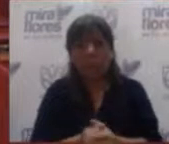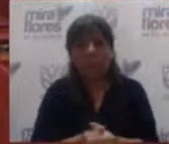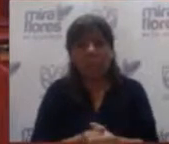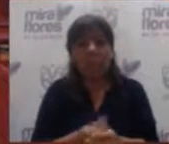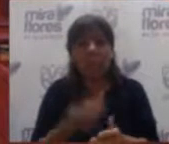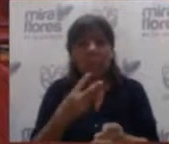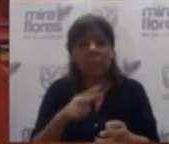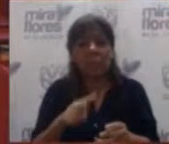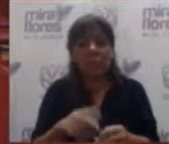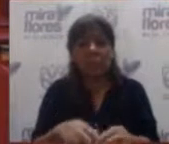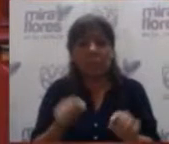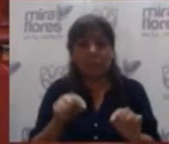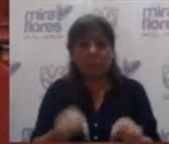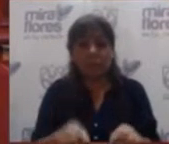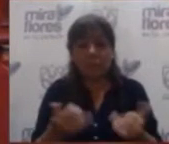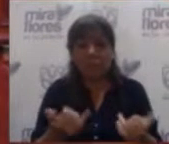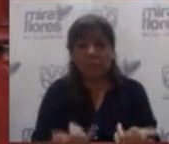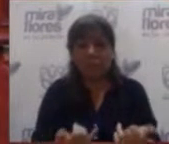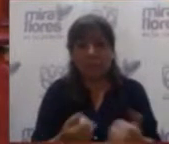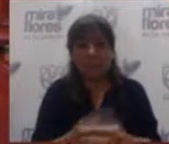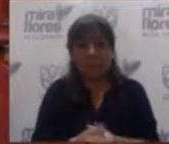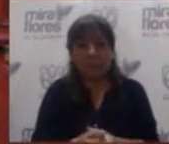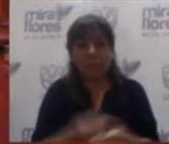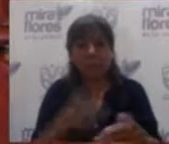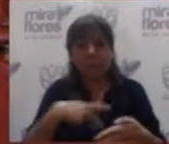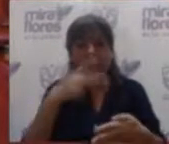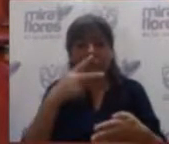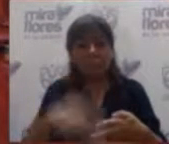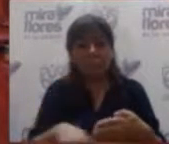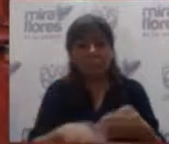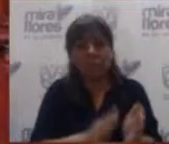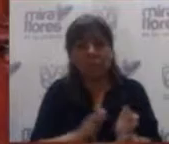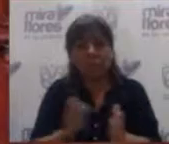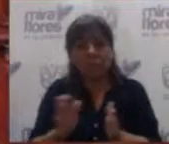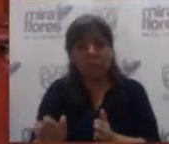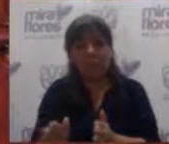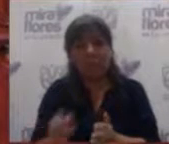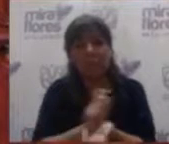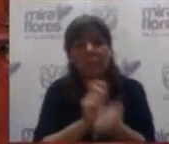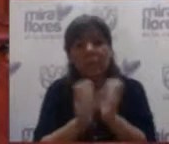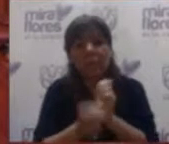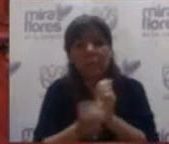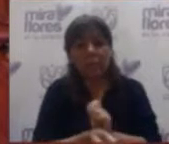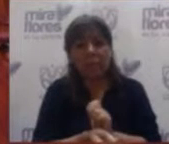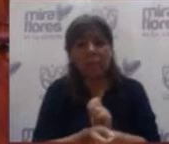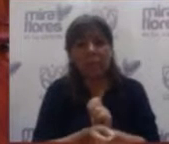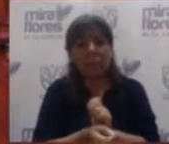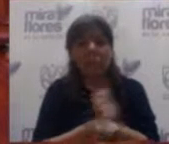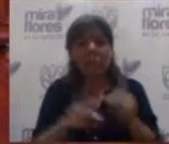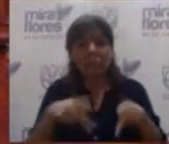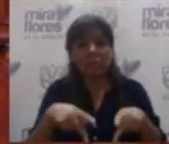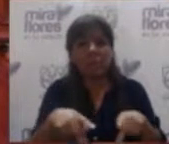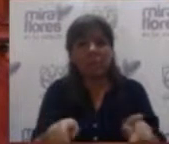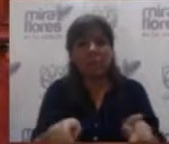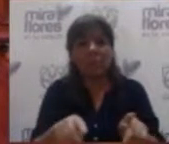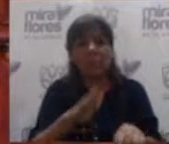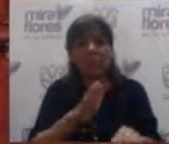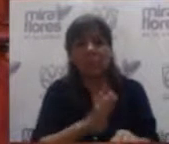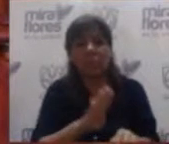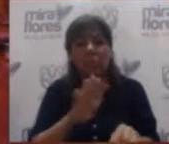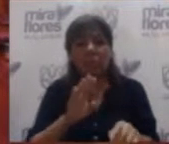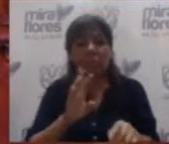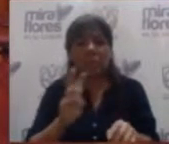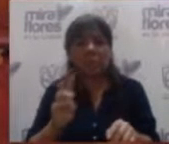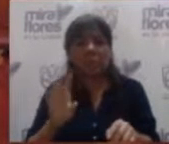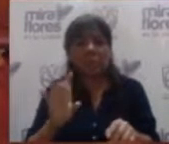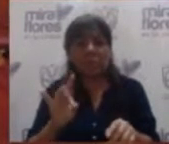del día. Proyecto de ordenanza que modifica los artículos 3, 4, 6, 8 y 9 de